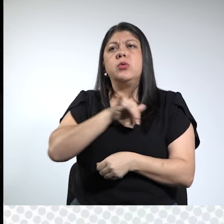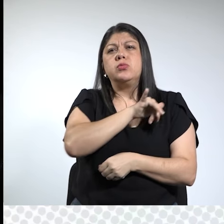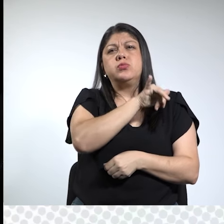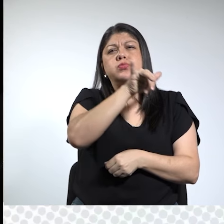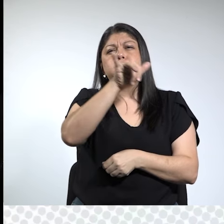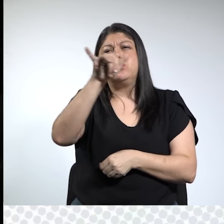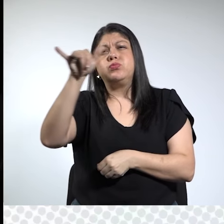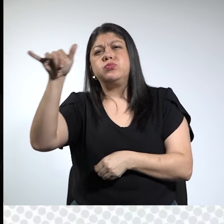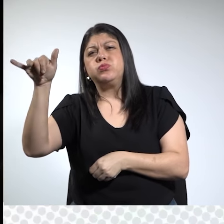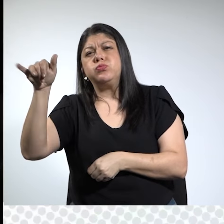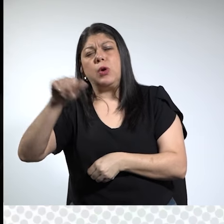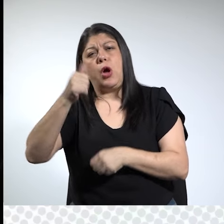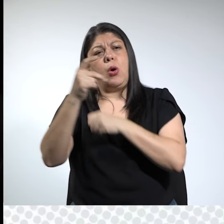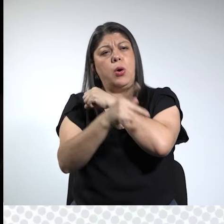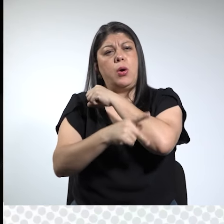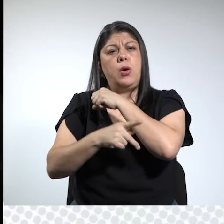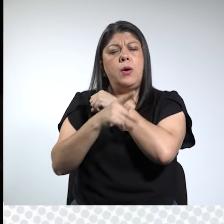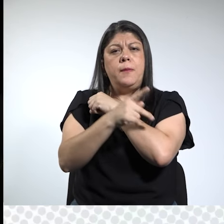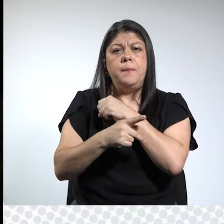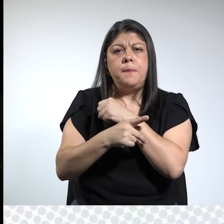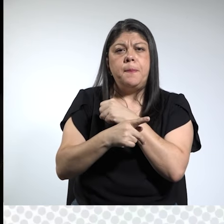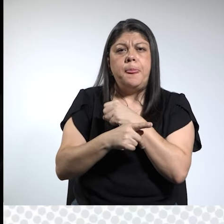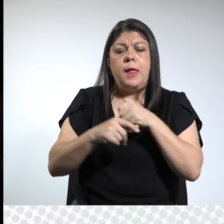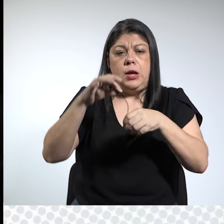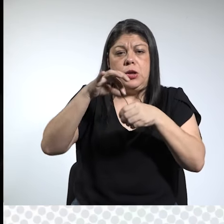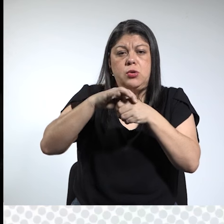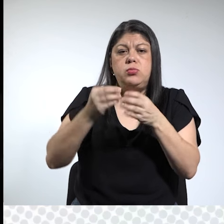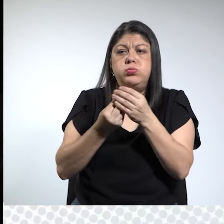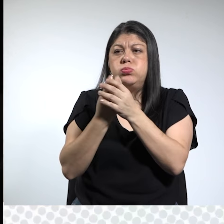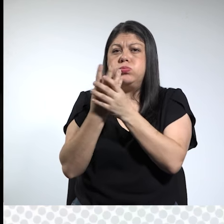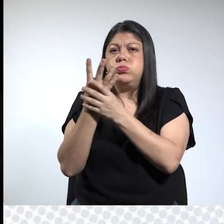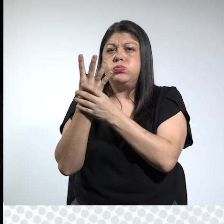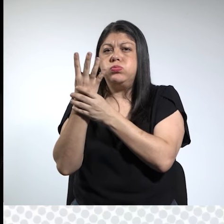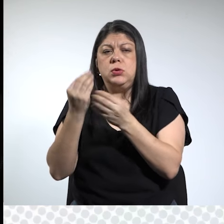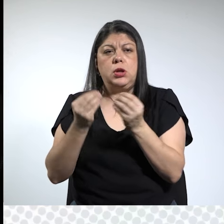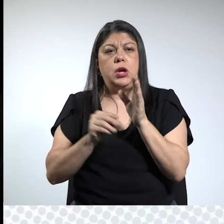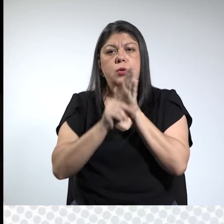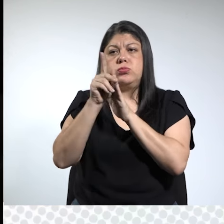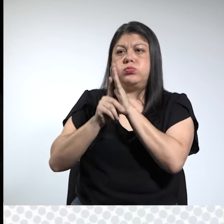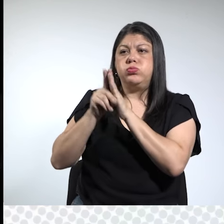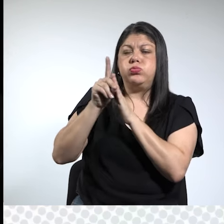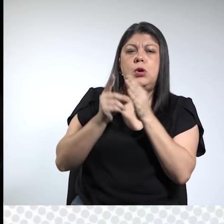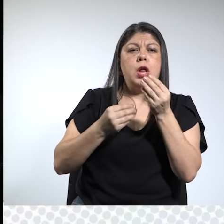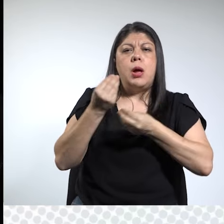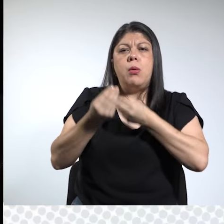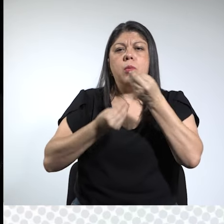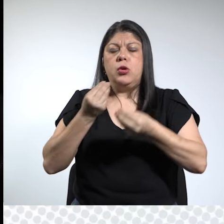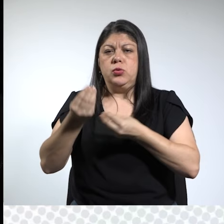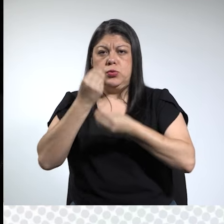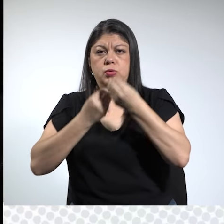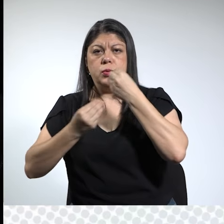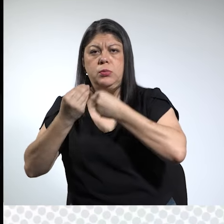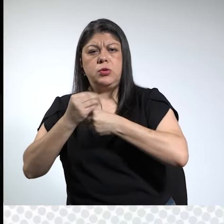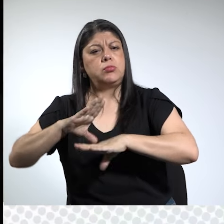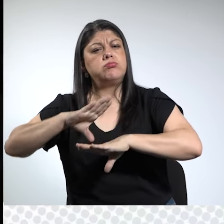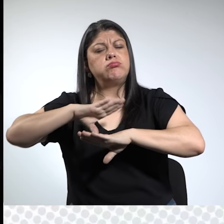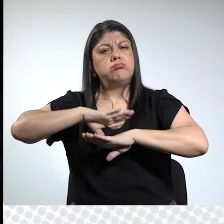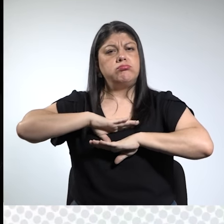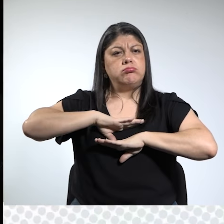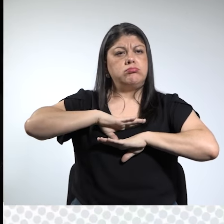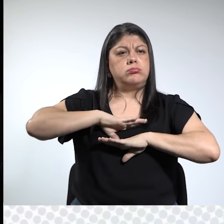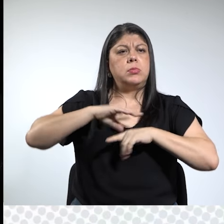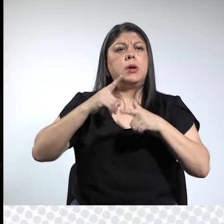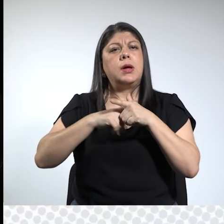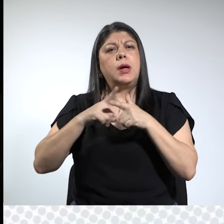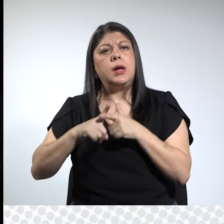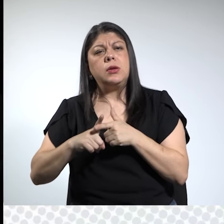Medio Oriente, me toca ver desiertos donde tienen hidroponía y están creciendo y tratando de ser alimentariamente autosuficientes. Y